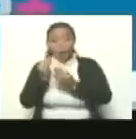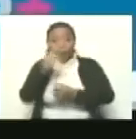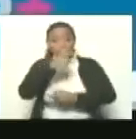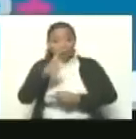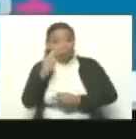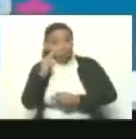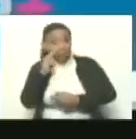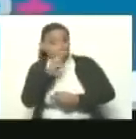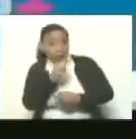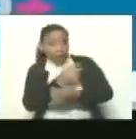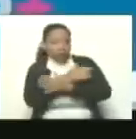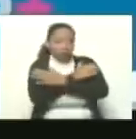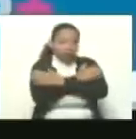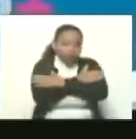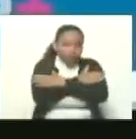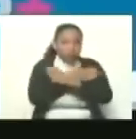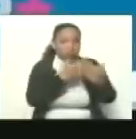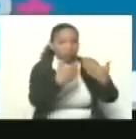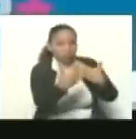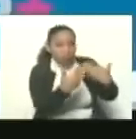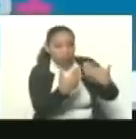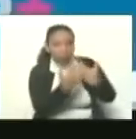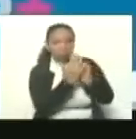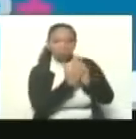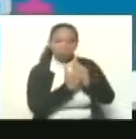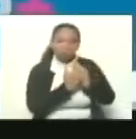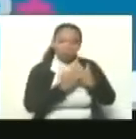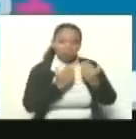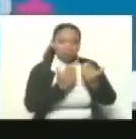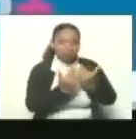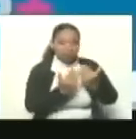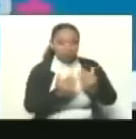a abrazarnos, a darnos cariño.